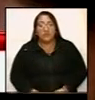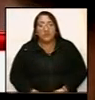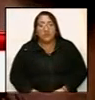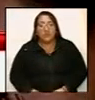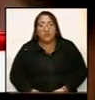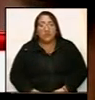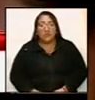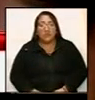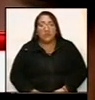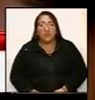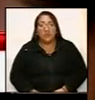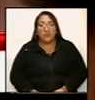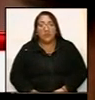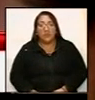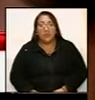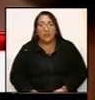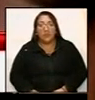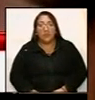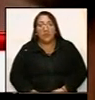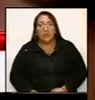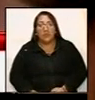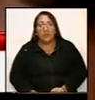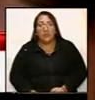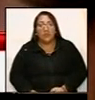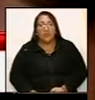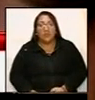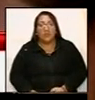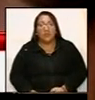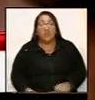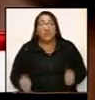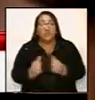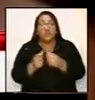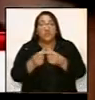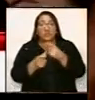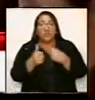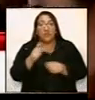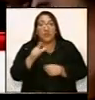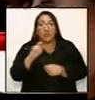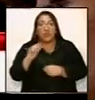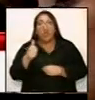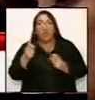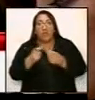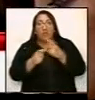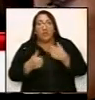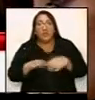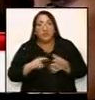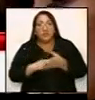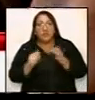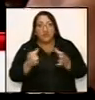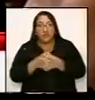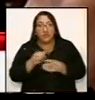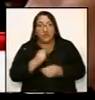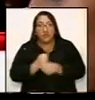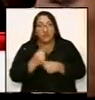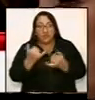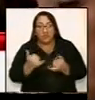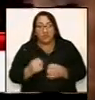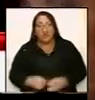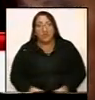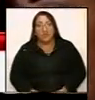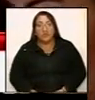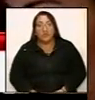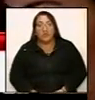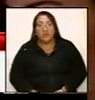a la Fiscalía de la Nación. Lo hicimos casualmente con la congresista Lourdes Alcorta y otro congresista que ya no está ahora presente.